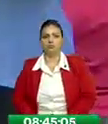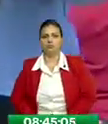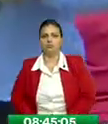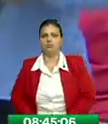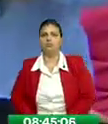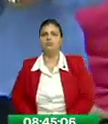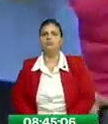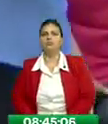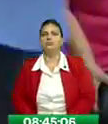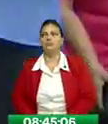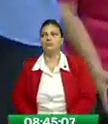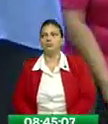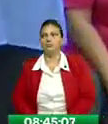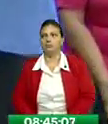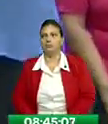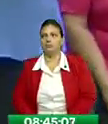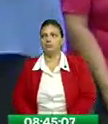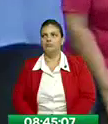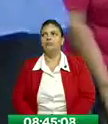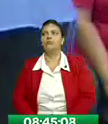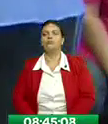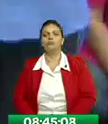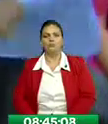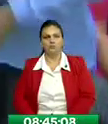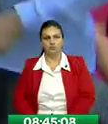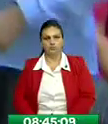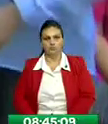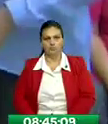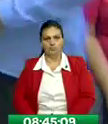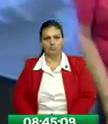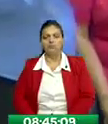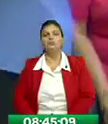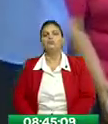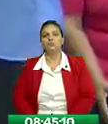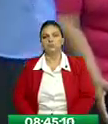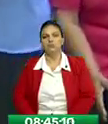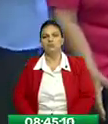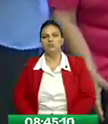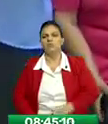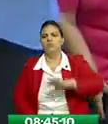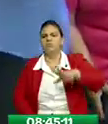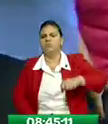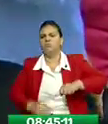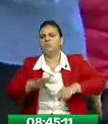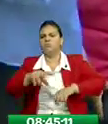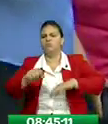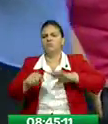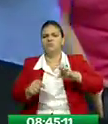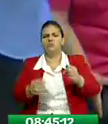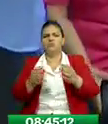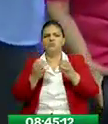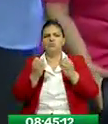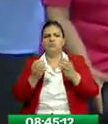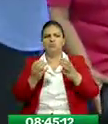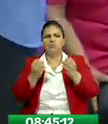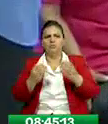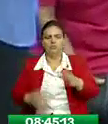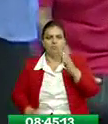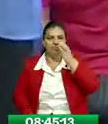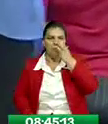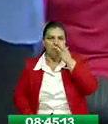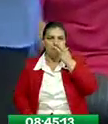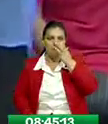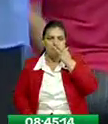Por eso decía mi mamita, confianza ni en mis calzones. La señora se le van a robar los calzones, pero amárraselo duro, con